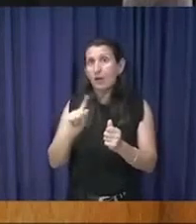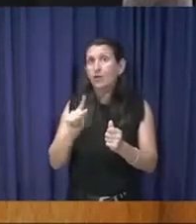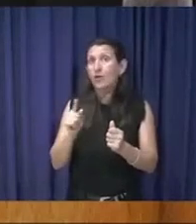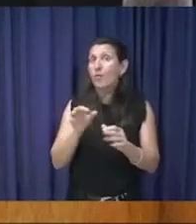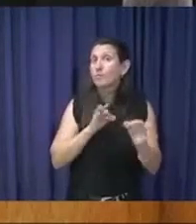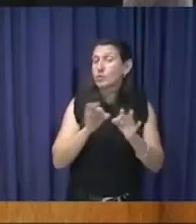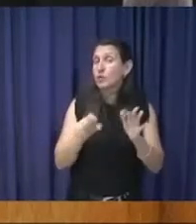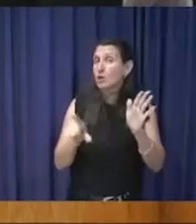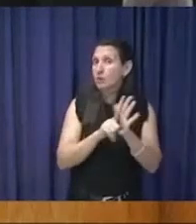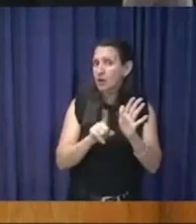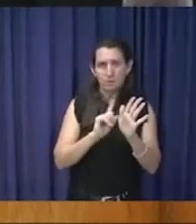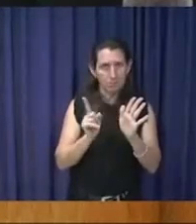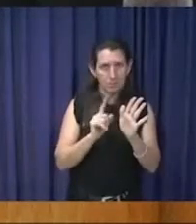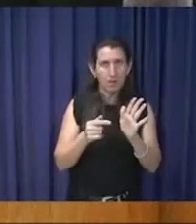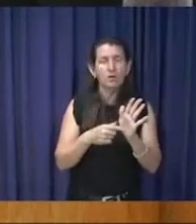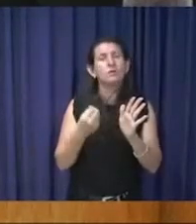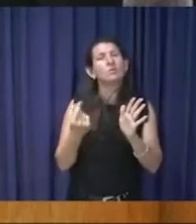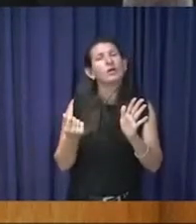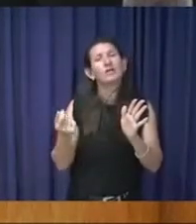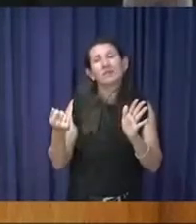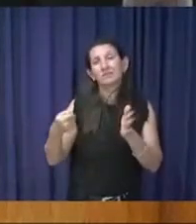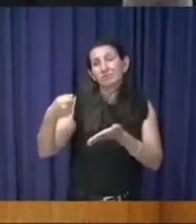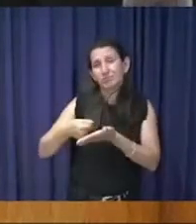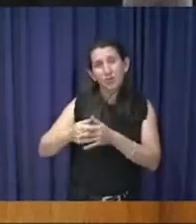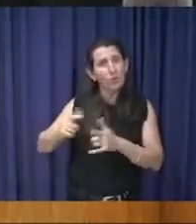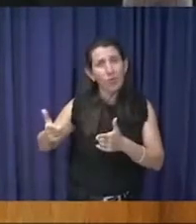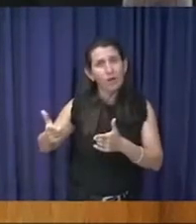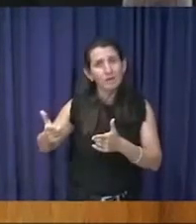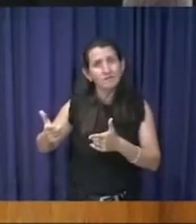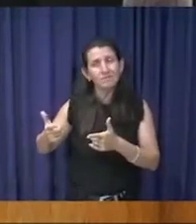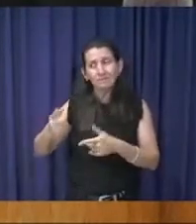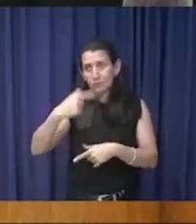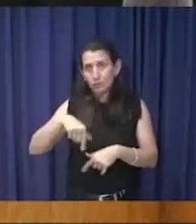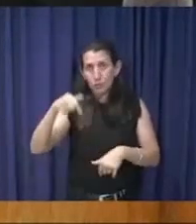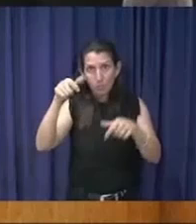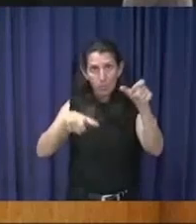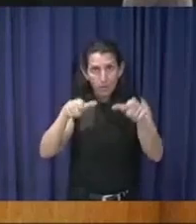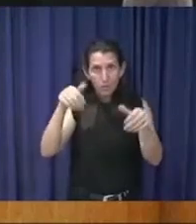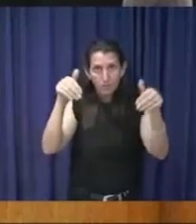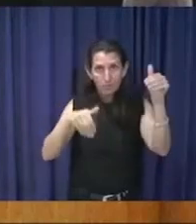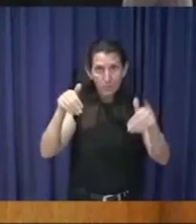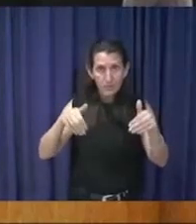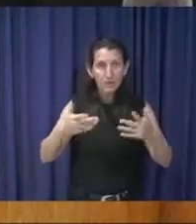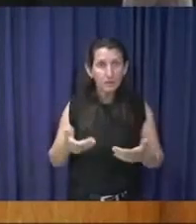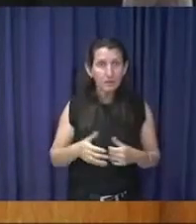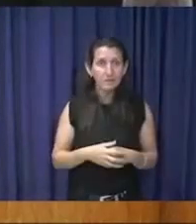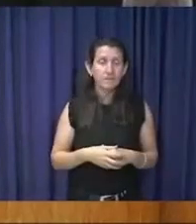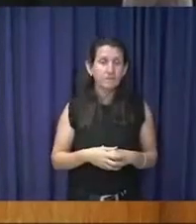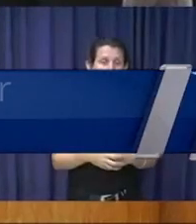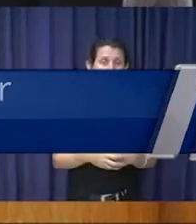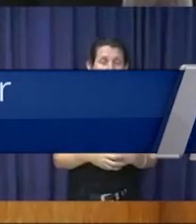ley, sino porque no hay recursos. Muchos de los que estamos aquí presentes tenemos